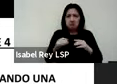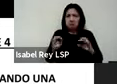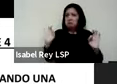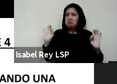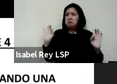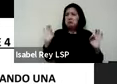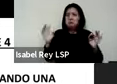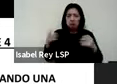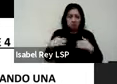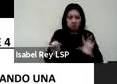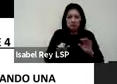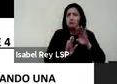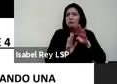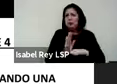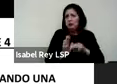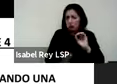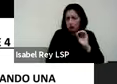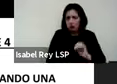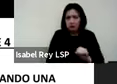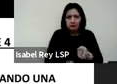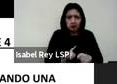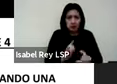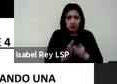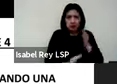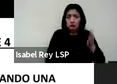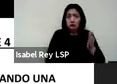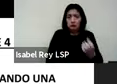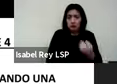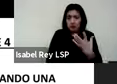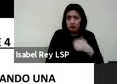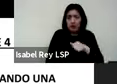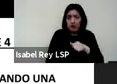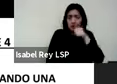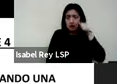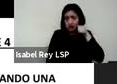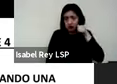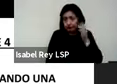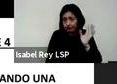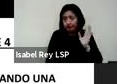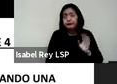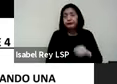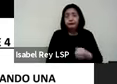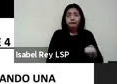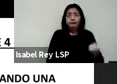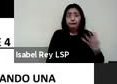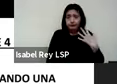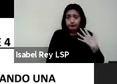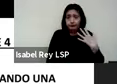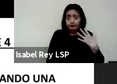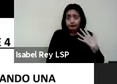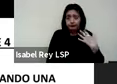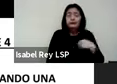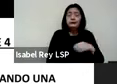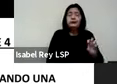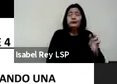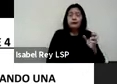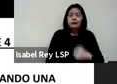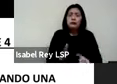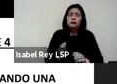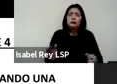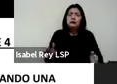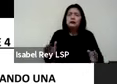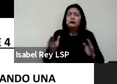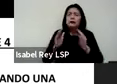Estoy bajo el riesgo. Pero si voy, como me dijeron ayer en una llamada al programa de radio, a Cerro